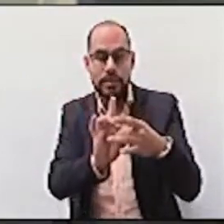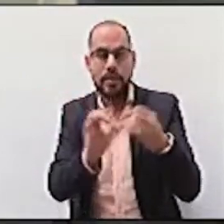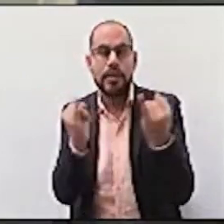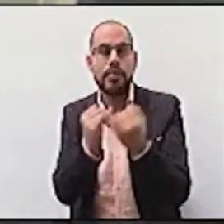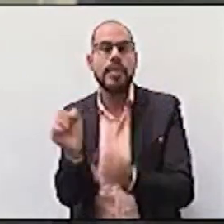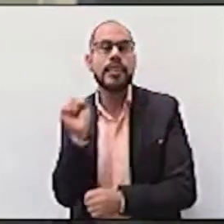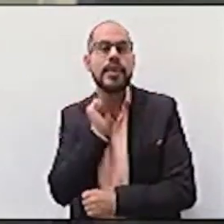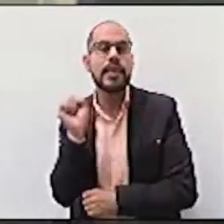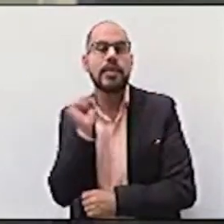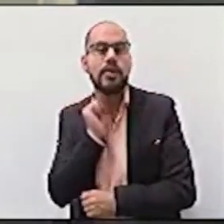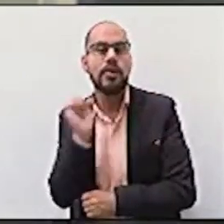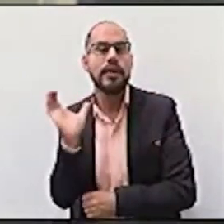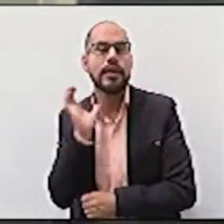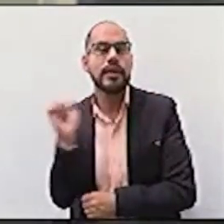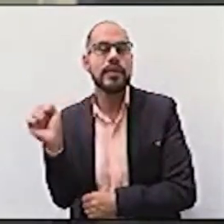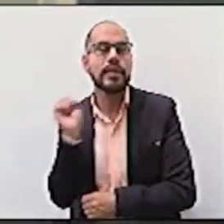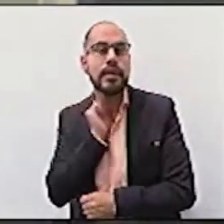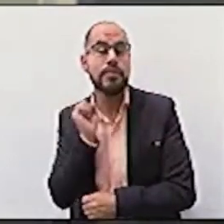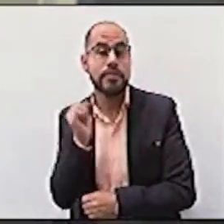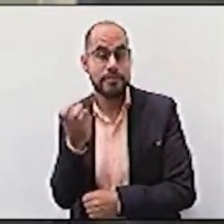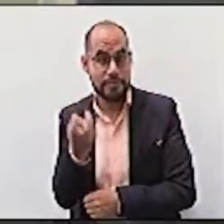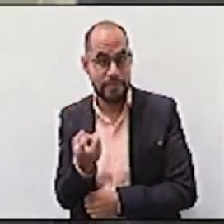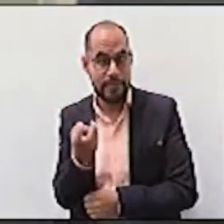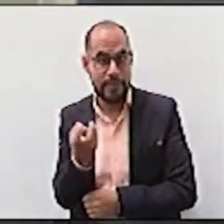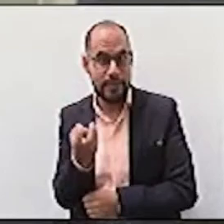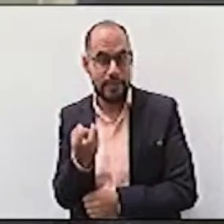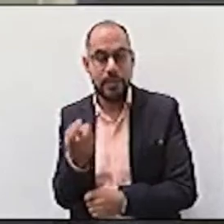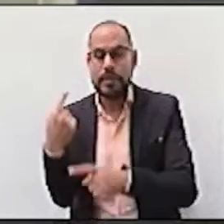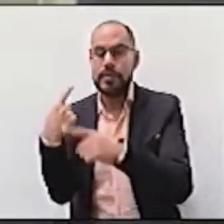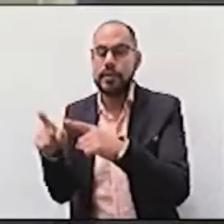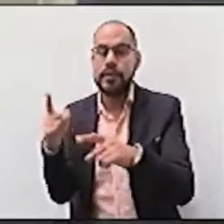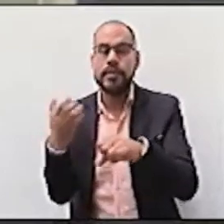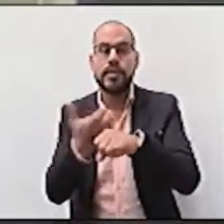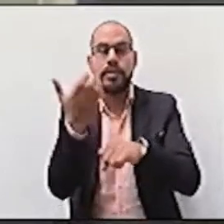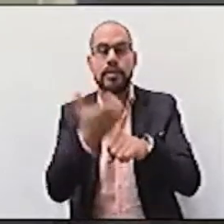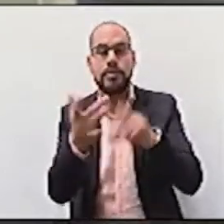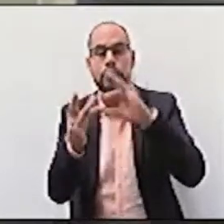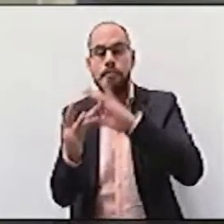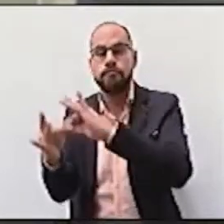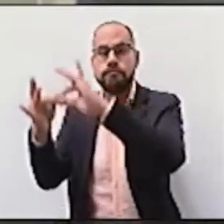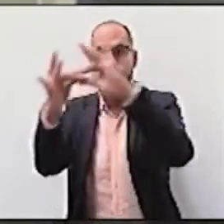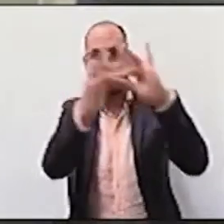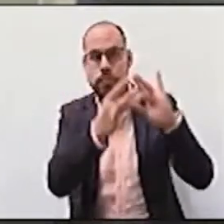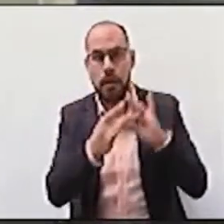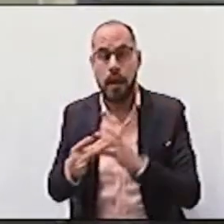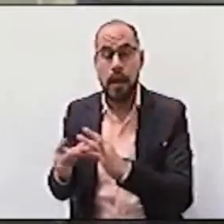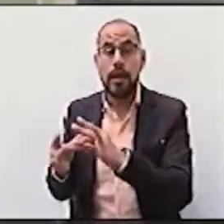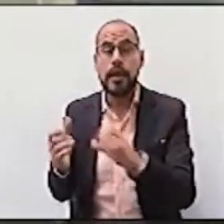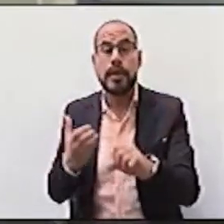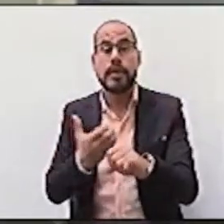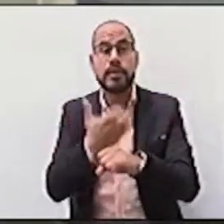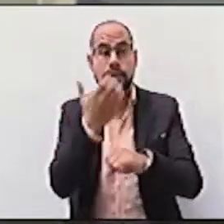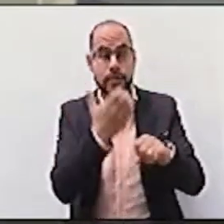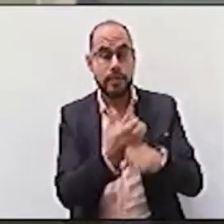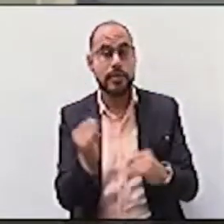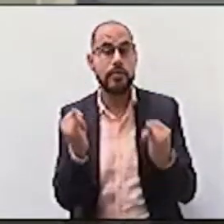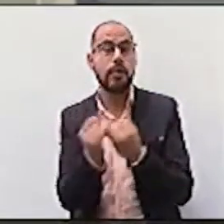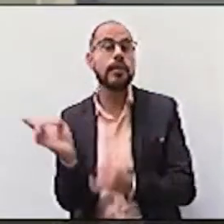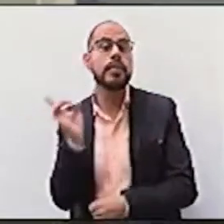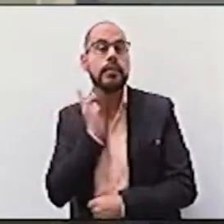senadores y las cámaras locales. Son los congresos locales, los diputados